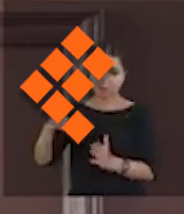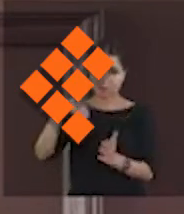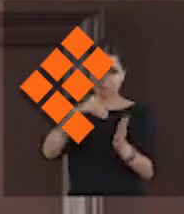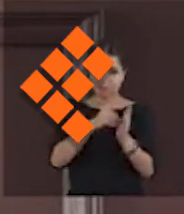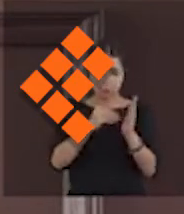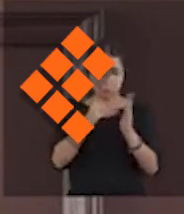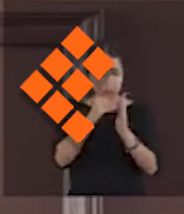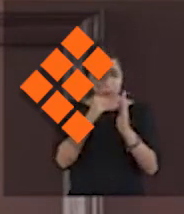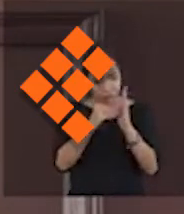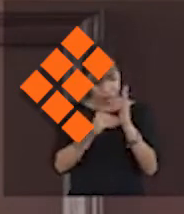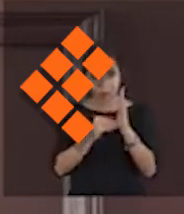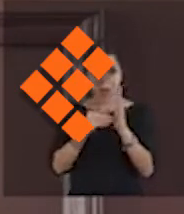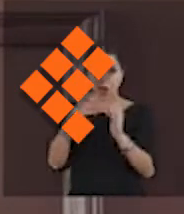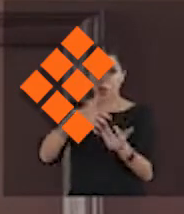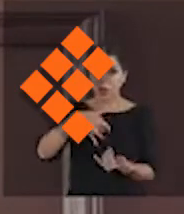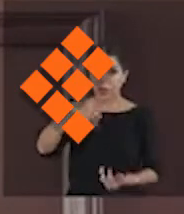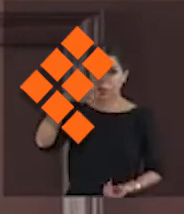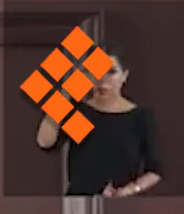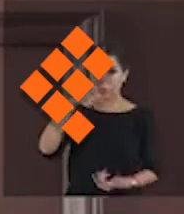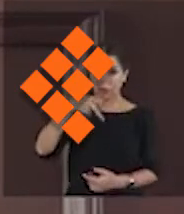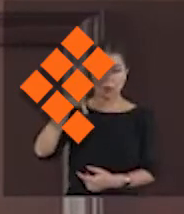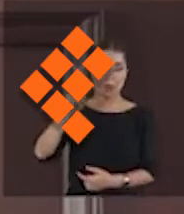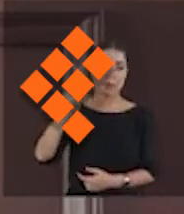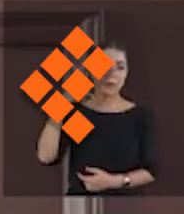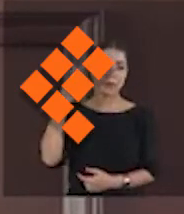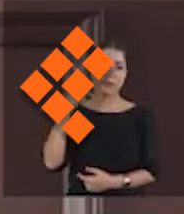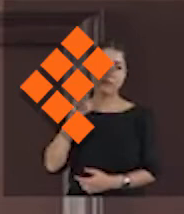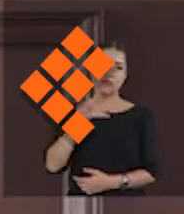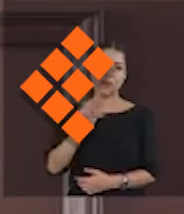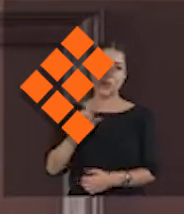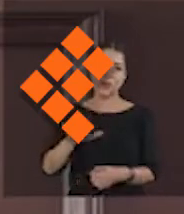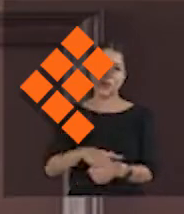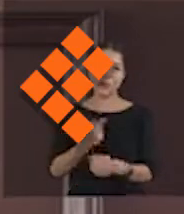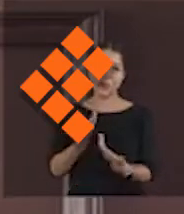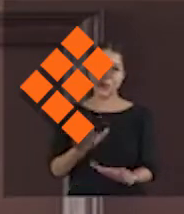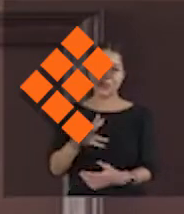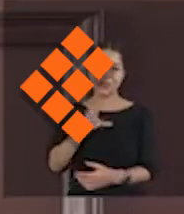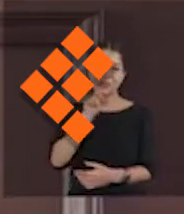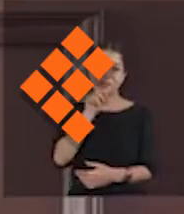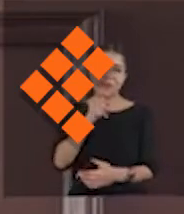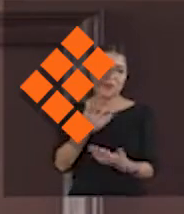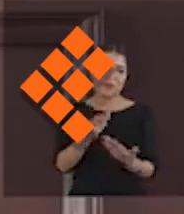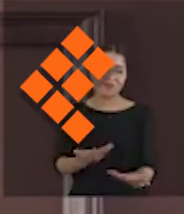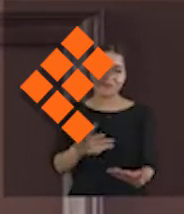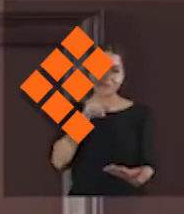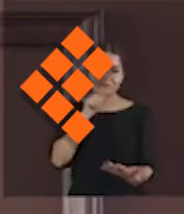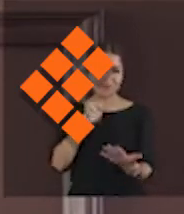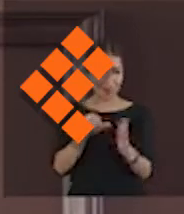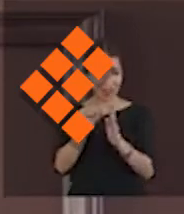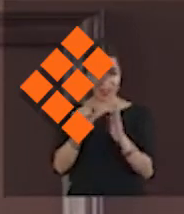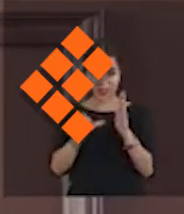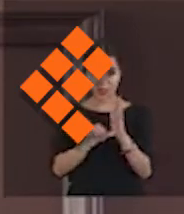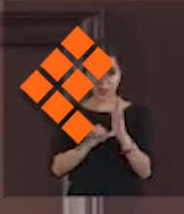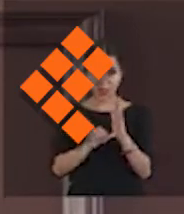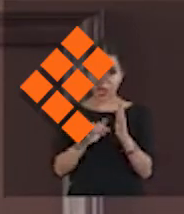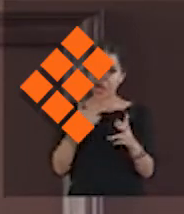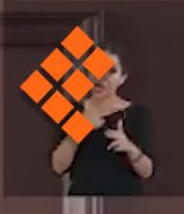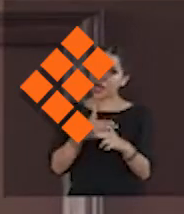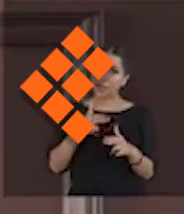aquel tiempo no consideraban aún los artículos de justicia social, hasta nuestra Constitución de